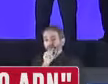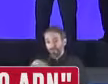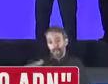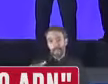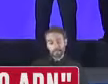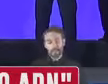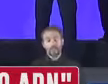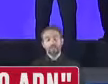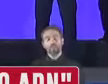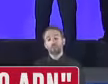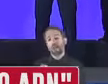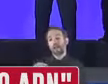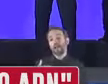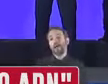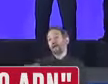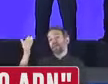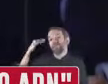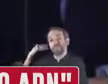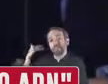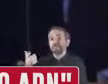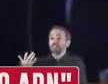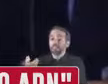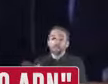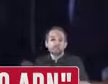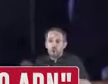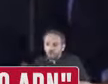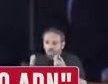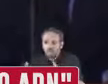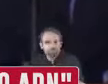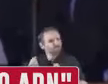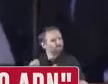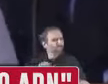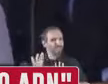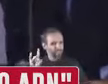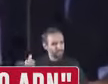políticas muy dura para la gente